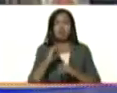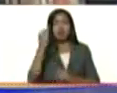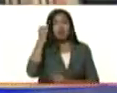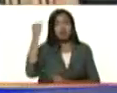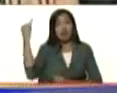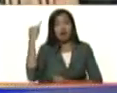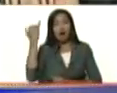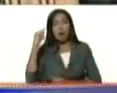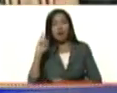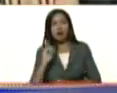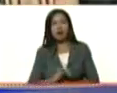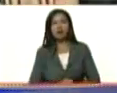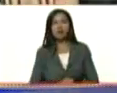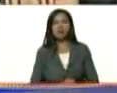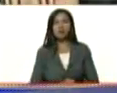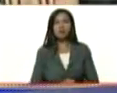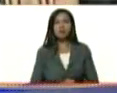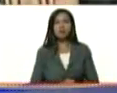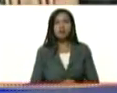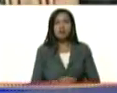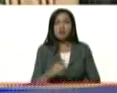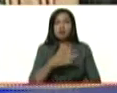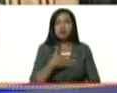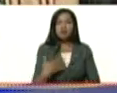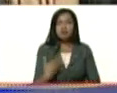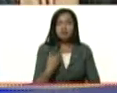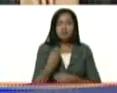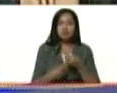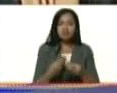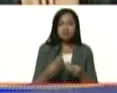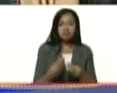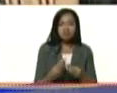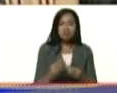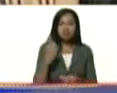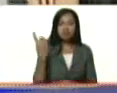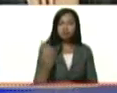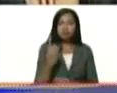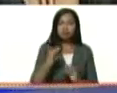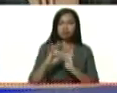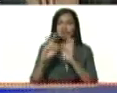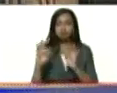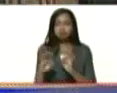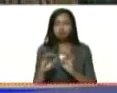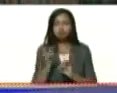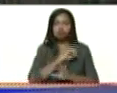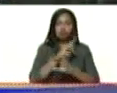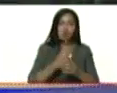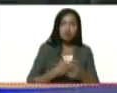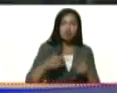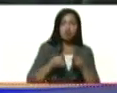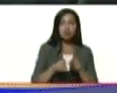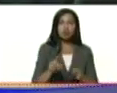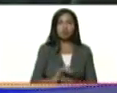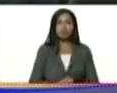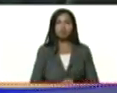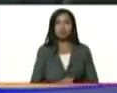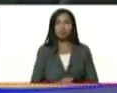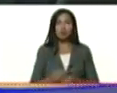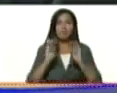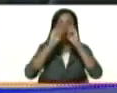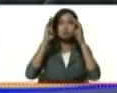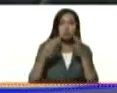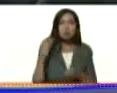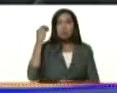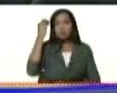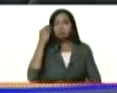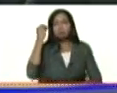ideologías y se pretendió imponer un solo hegemón, una sola potencia y un solo modelo de